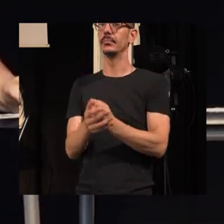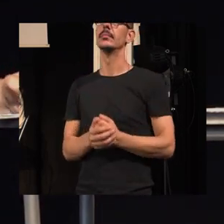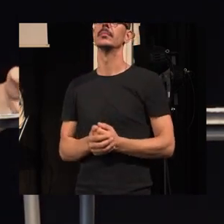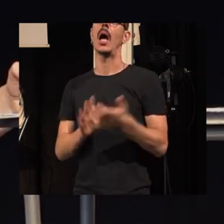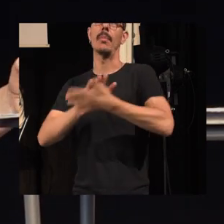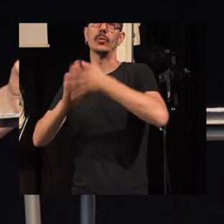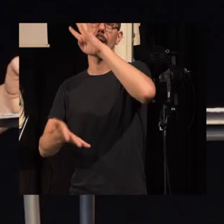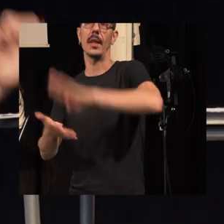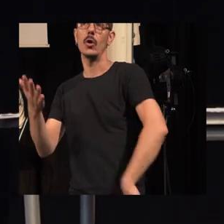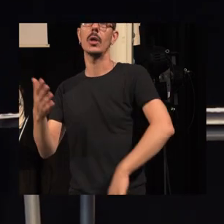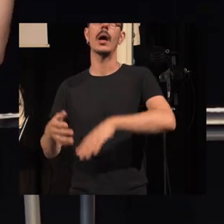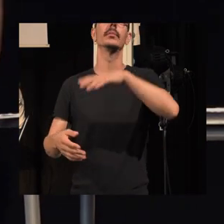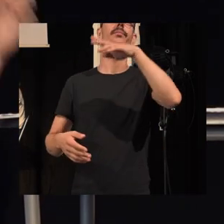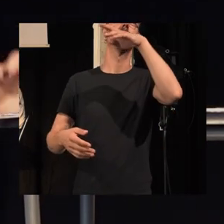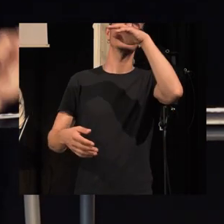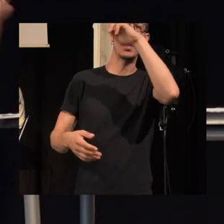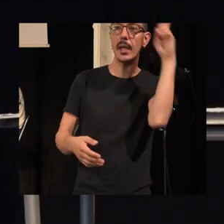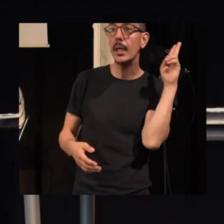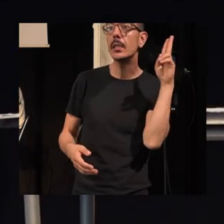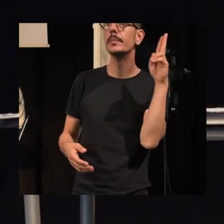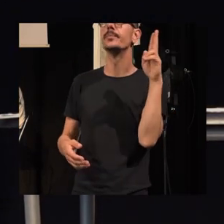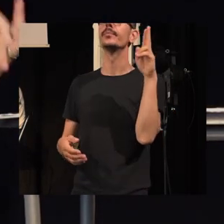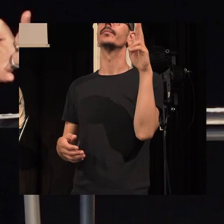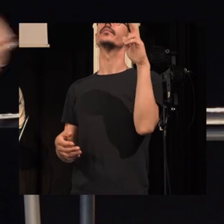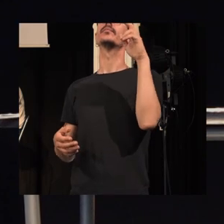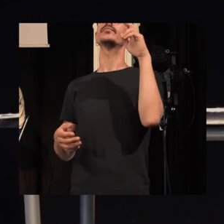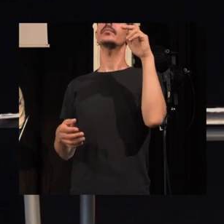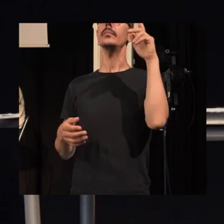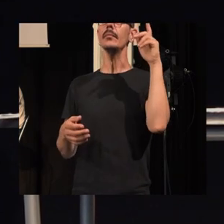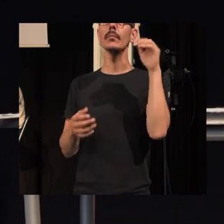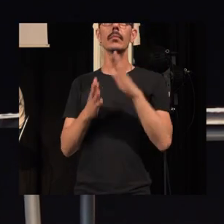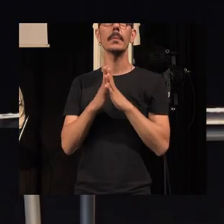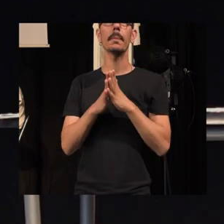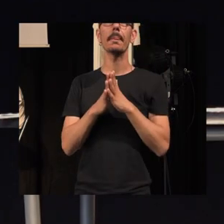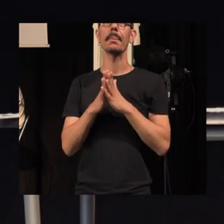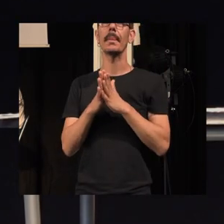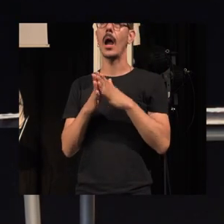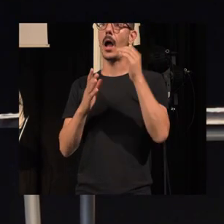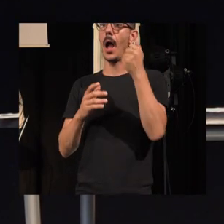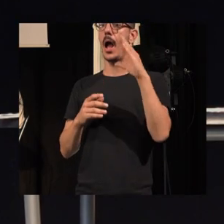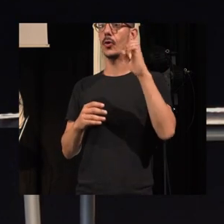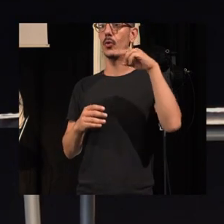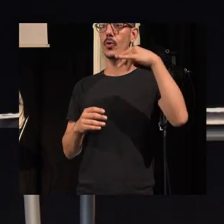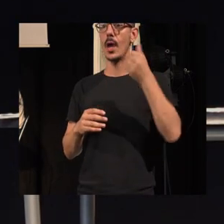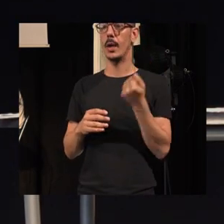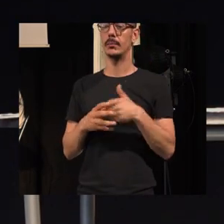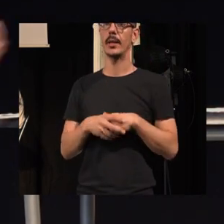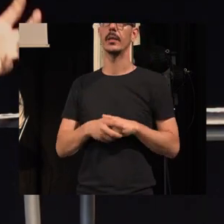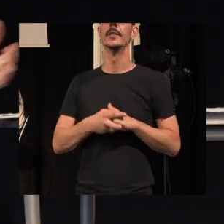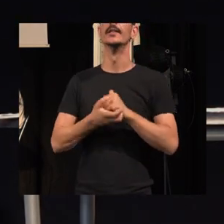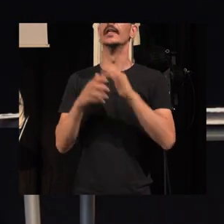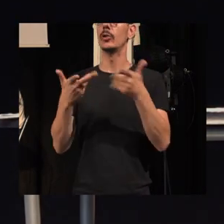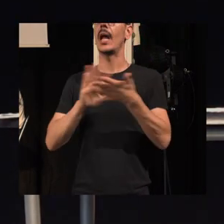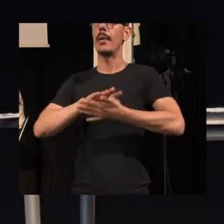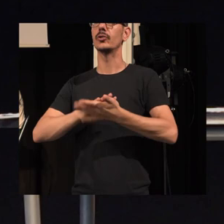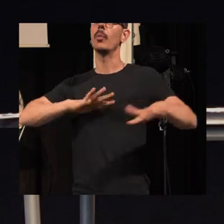Coruña, de una serie de expectativas políticas municipales, de un movimiento municipalista que está